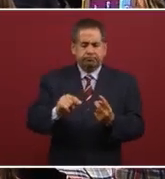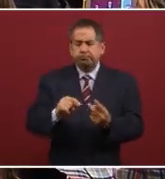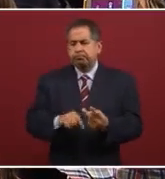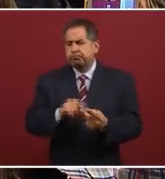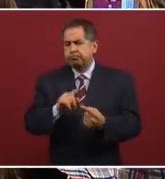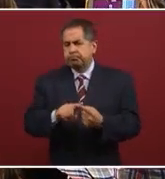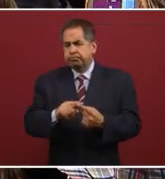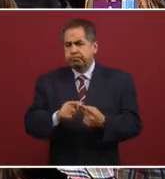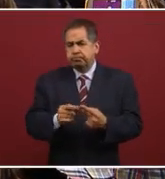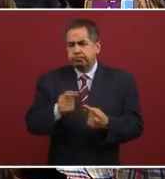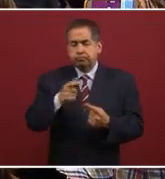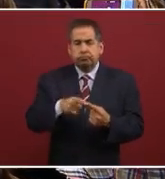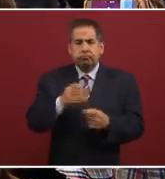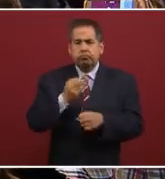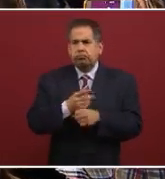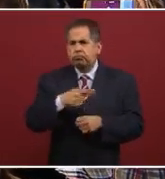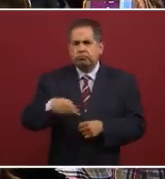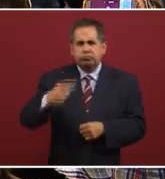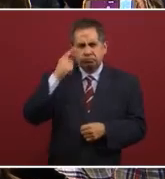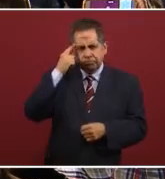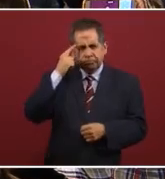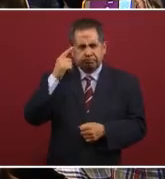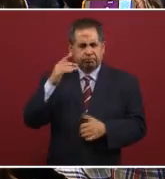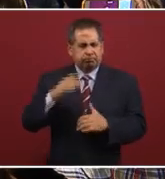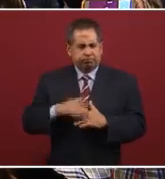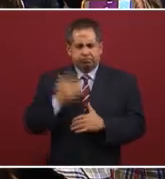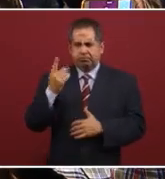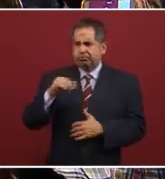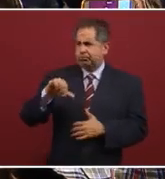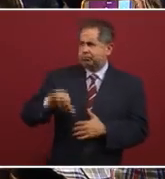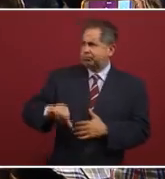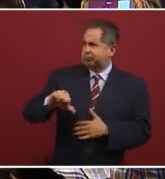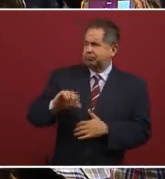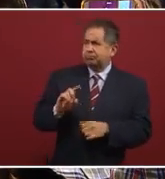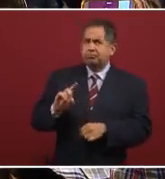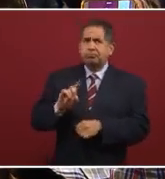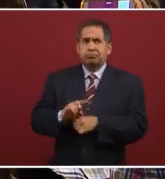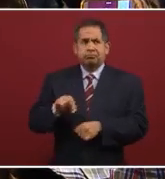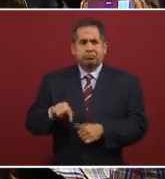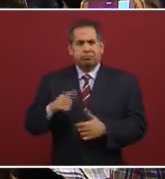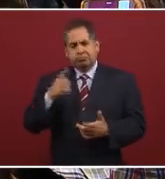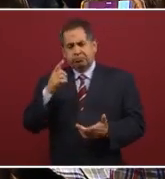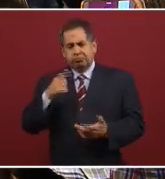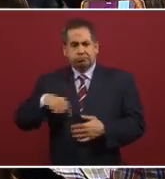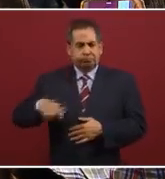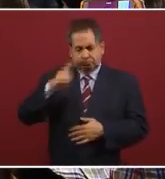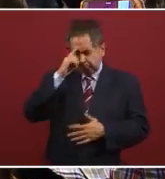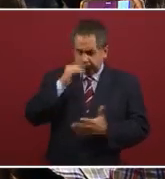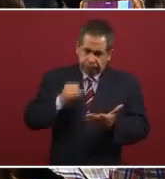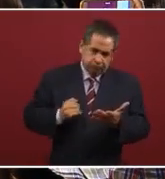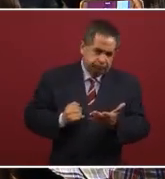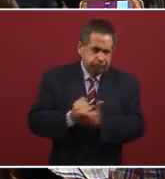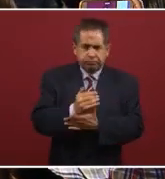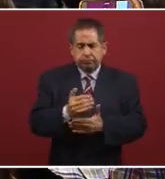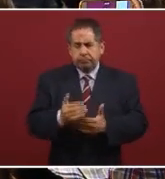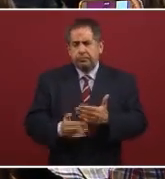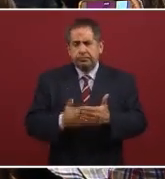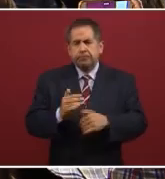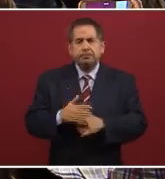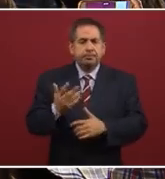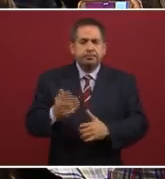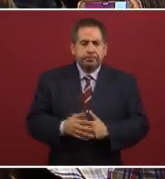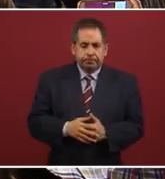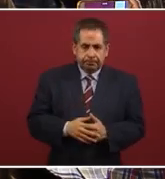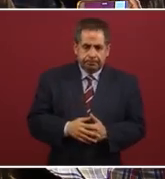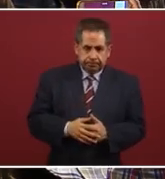pregunta importante en este momento: ¿por qué hoy? ¿No? ¿Por qué ahora se da este paso? Bueno, pues siendo